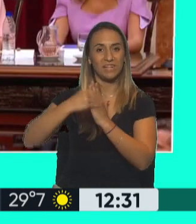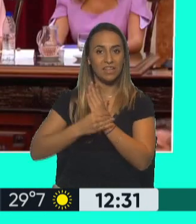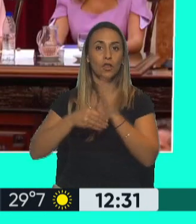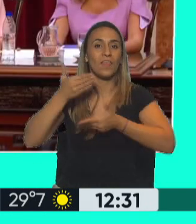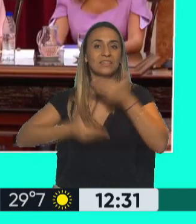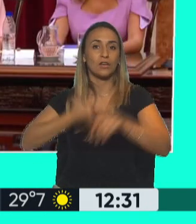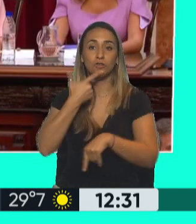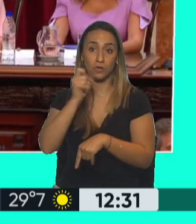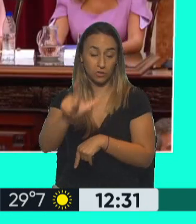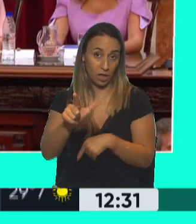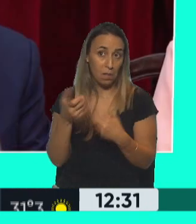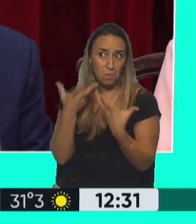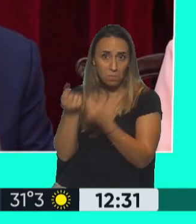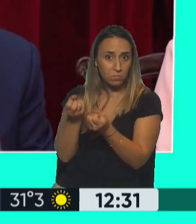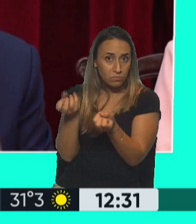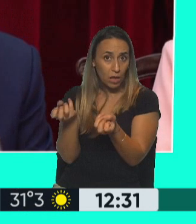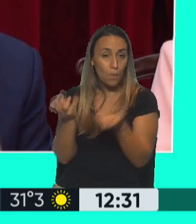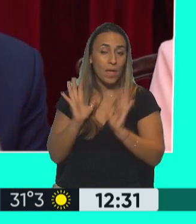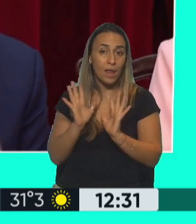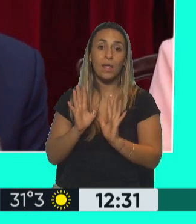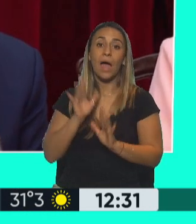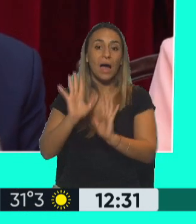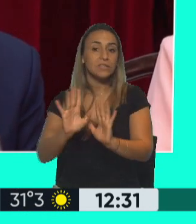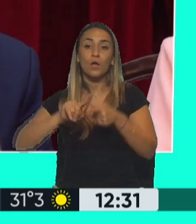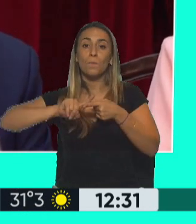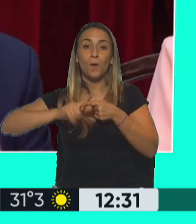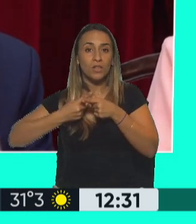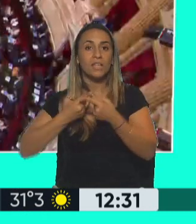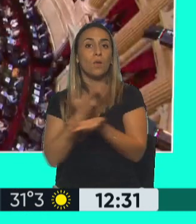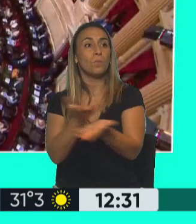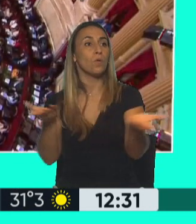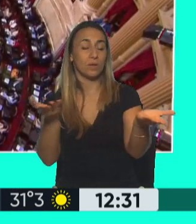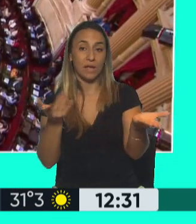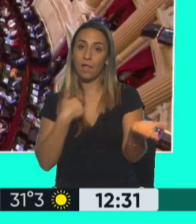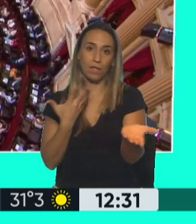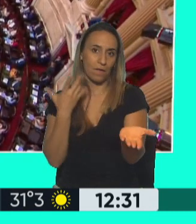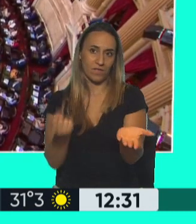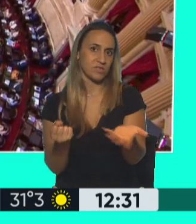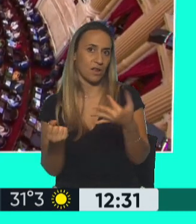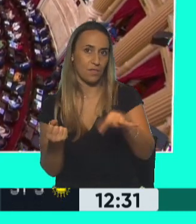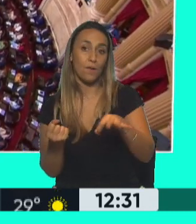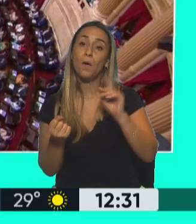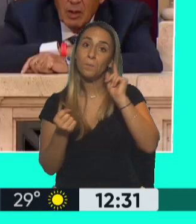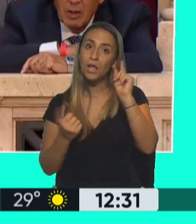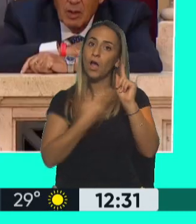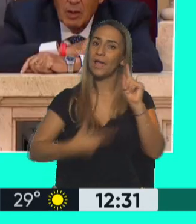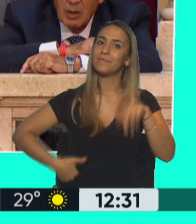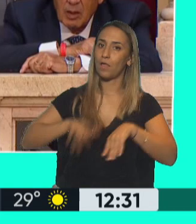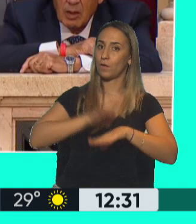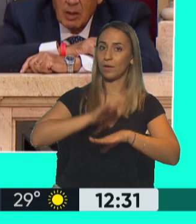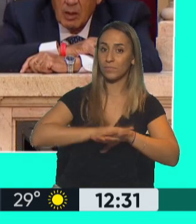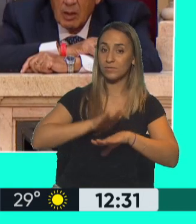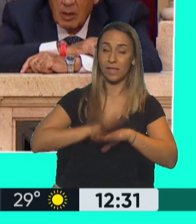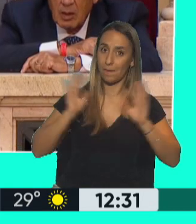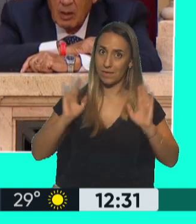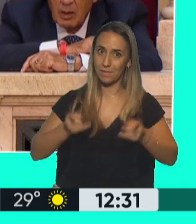sí, es una política pública que tenemos que sostener, los potenciar, pero también es cierto que hay una responsabilidad del Estado en esa